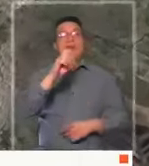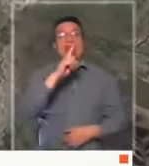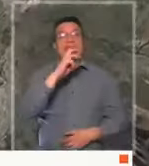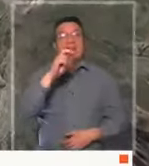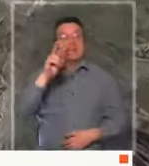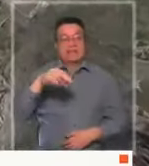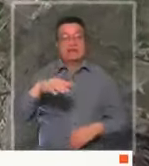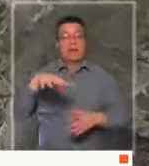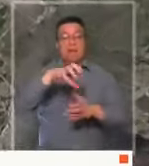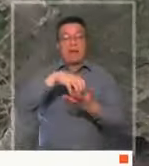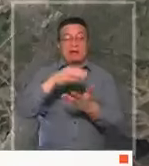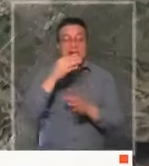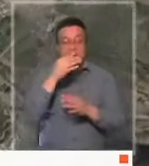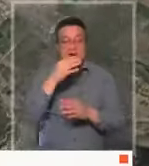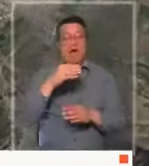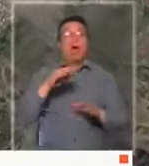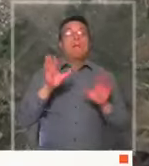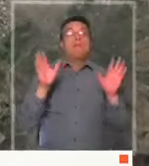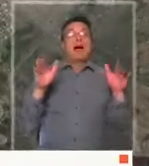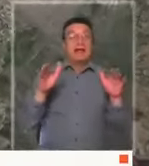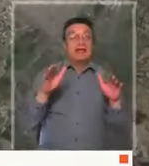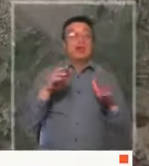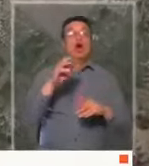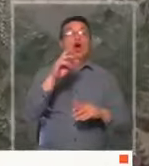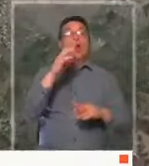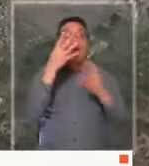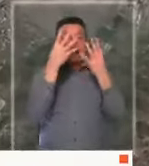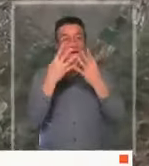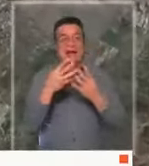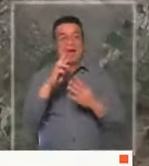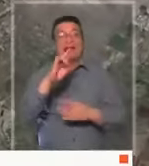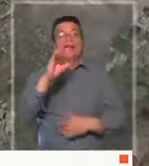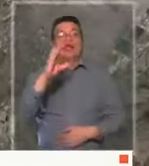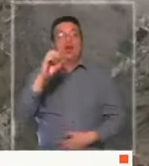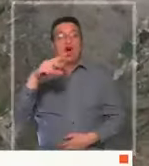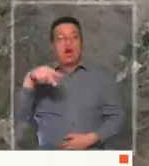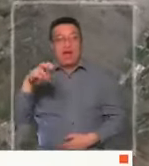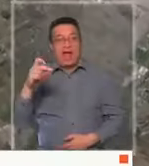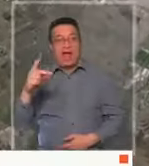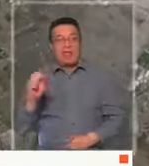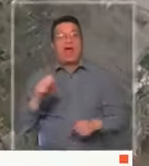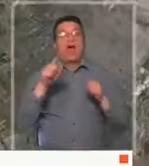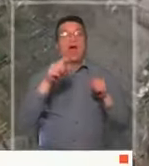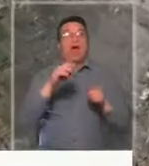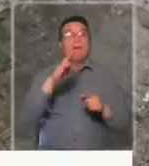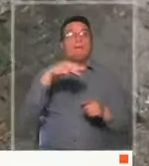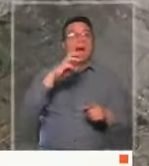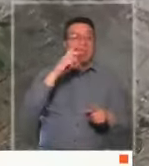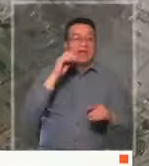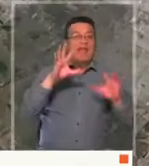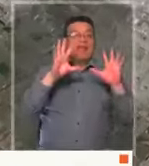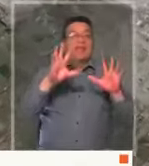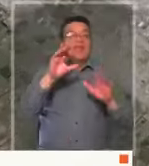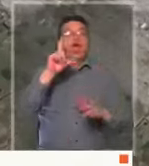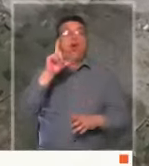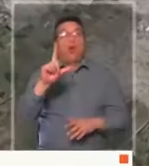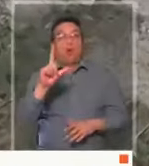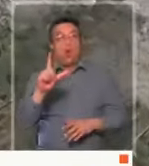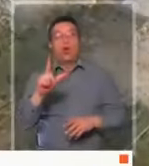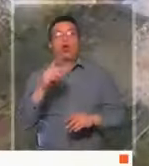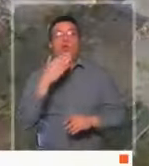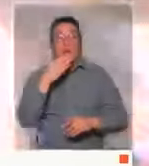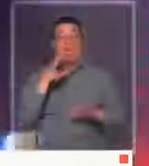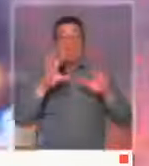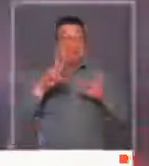Plaza de Armas, Pajaritos, Las Rejas, Rinconada, Vespucio Sur, Barrio Madrid, Bustamante y 10 de Julio, sobre todo en este